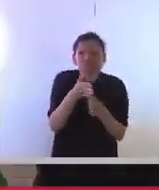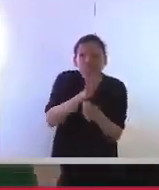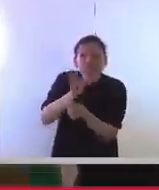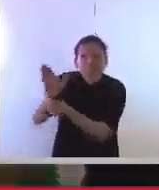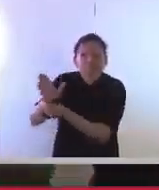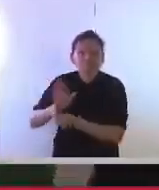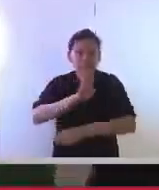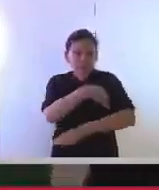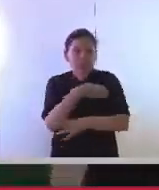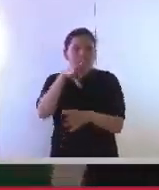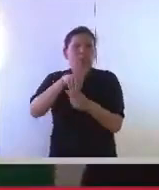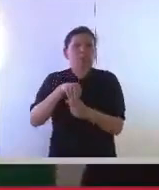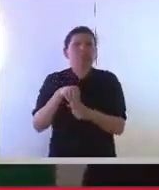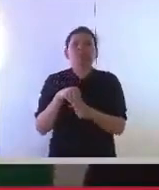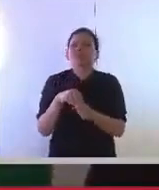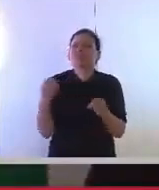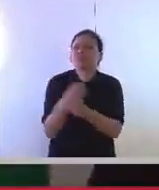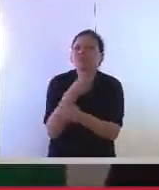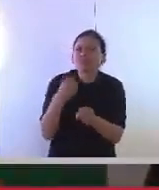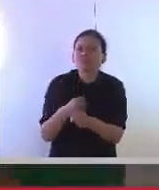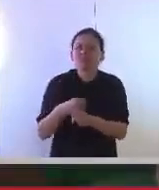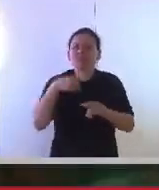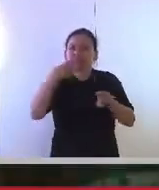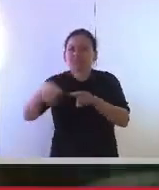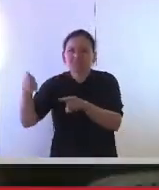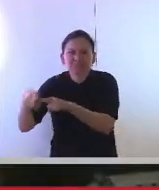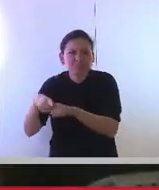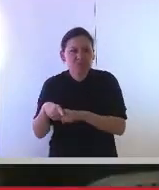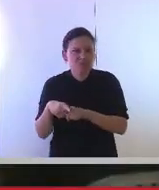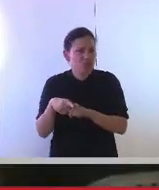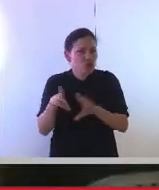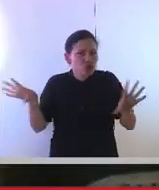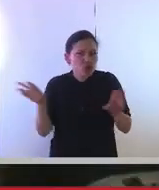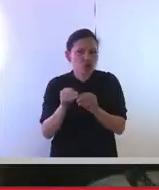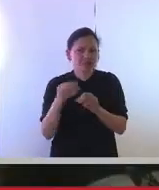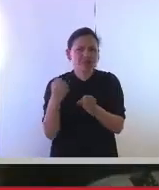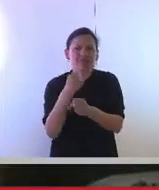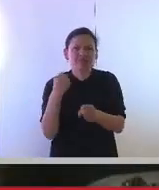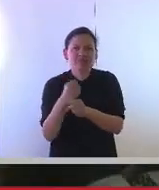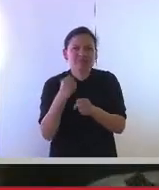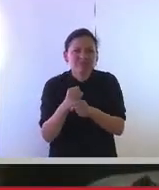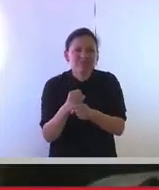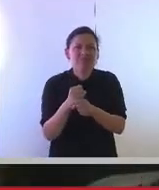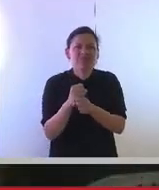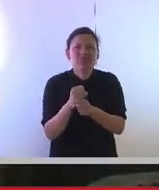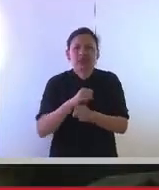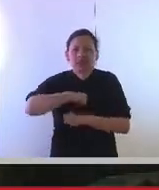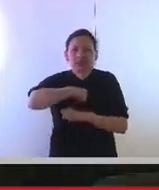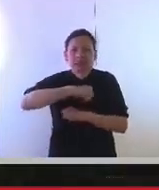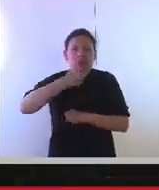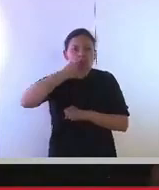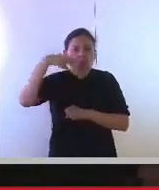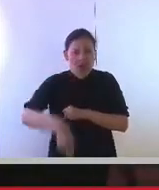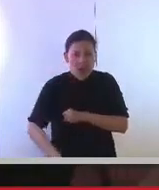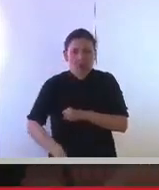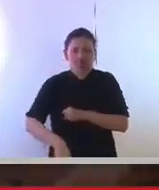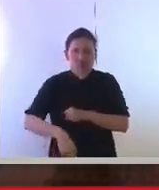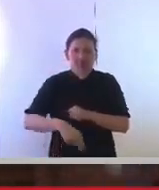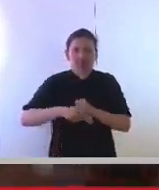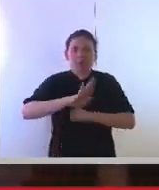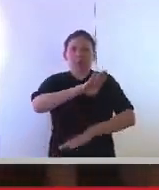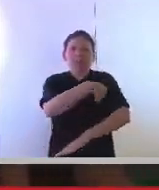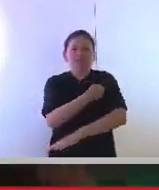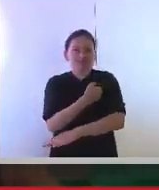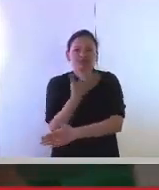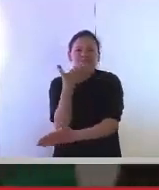este ministerio. Hemos podido trabajar con los étnicos desde este ministerio. Hemos podido trabajar con los derechos humanos desde este ministerio.